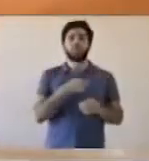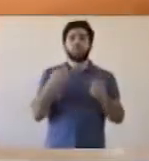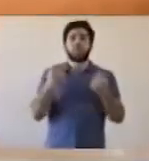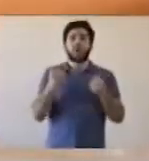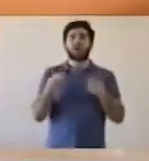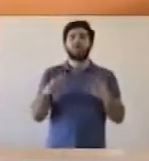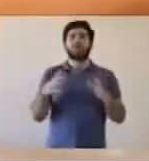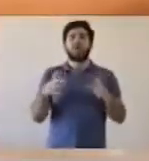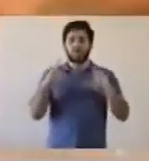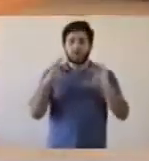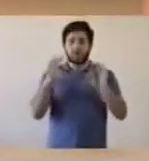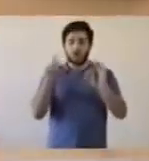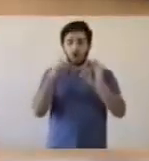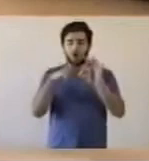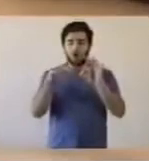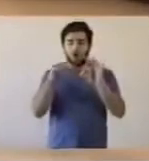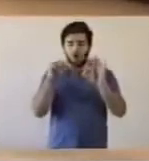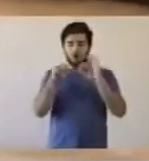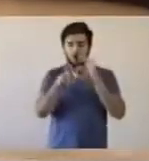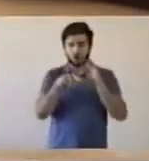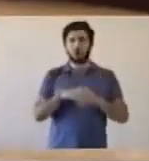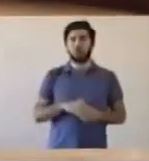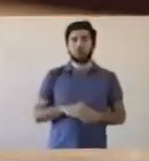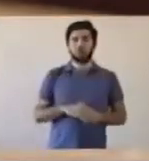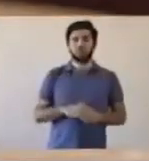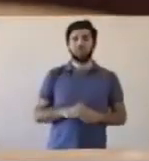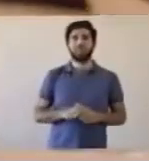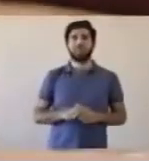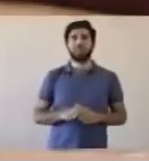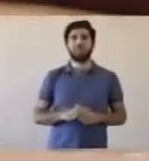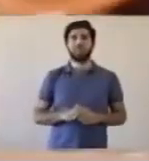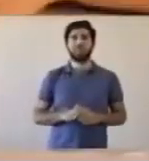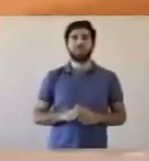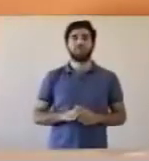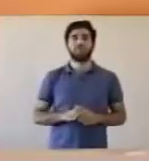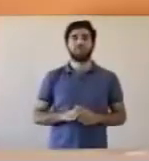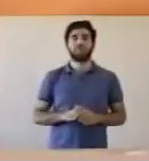vamos a hacer el agujero para poder insertar el pincho.